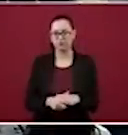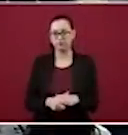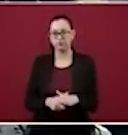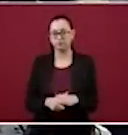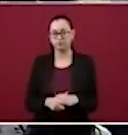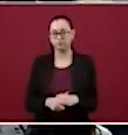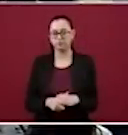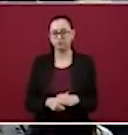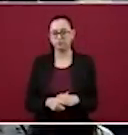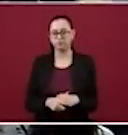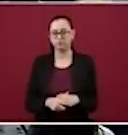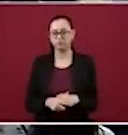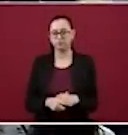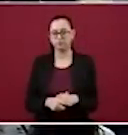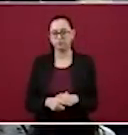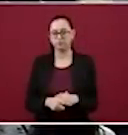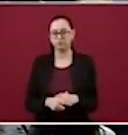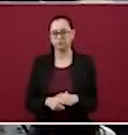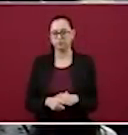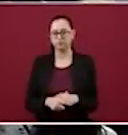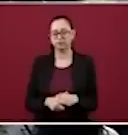entonces de la segunda lámina inmediatamente. Sí. A partir de esta.